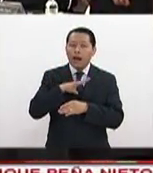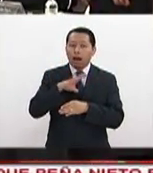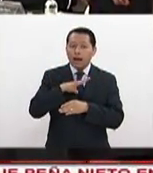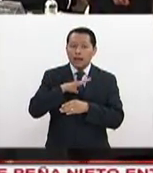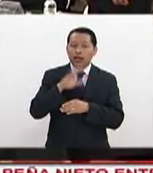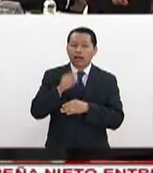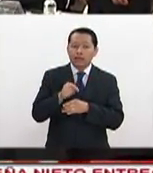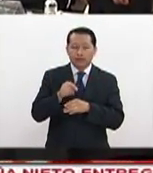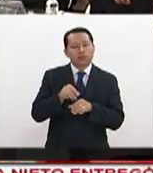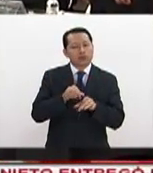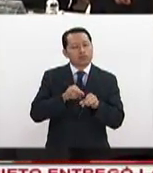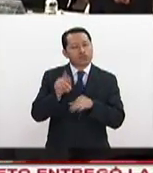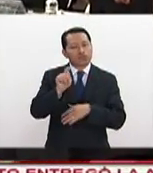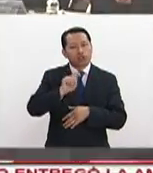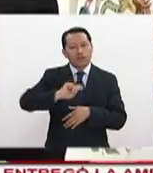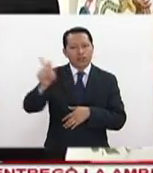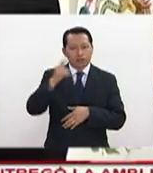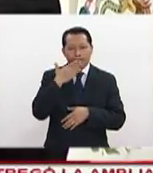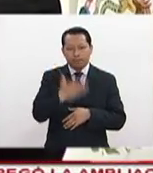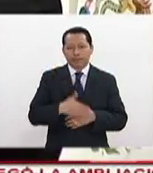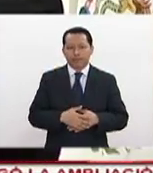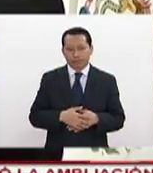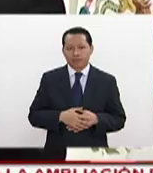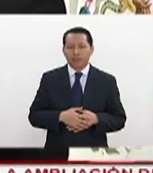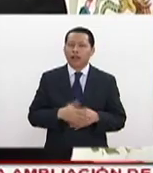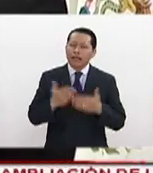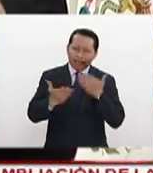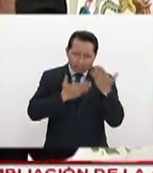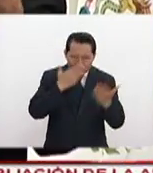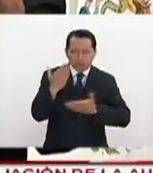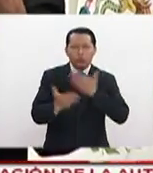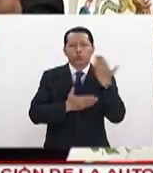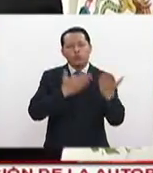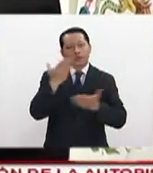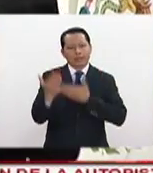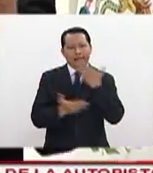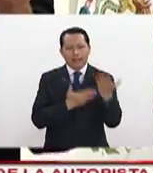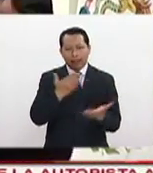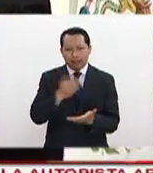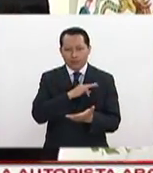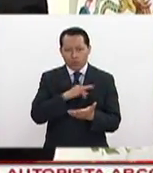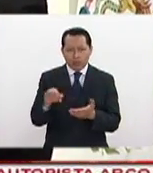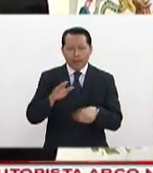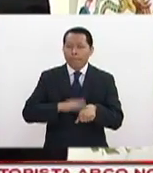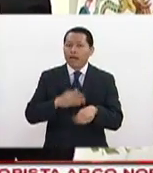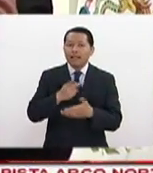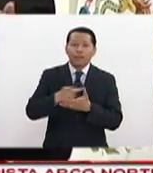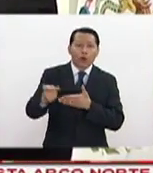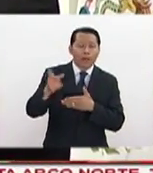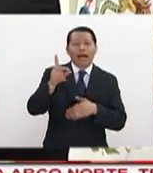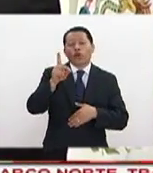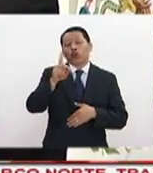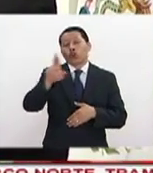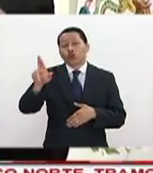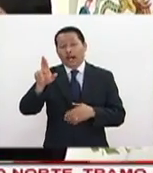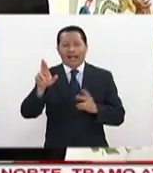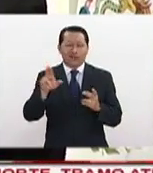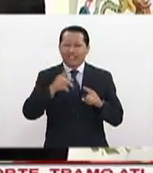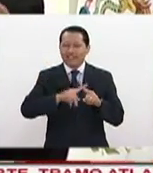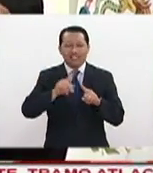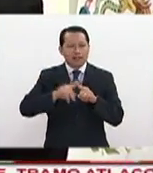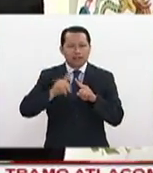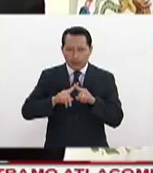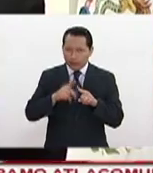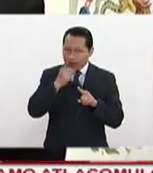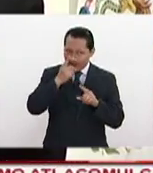eficazmente en el ejercicio profesional. Estudien, obtengan sus maestrías, diplomados, doctorados, etcétera. Les aseguro